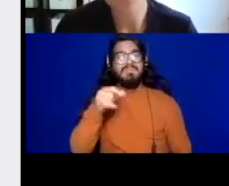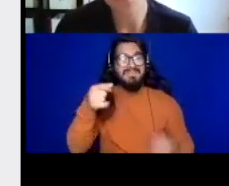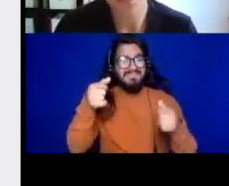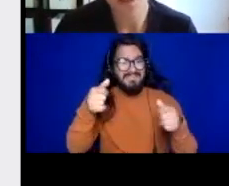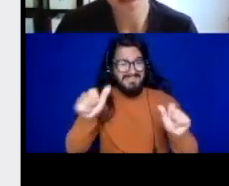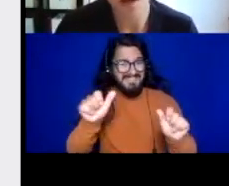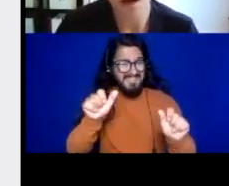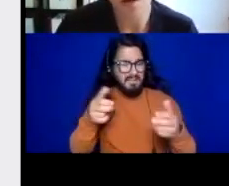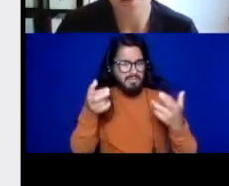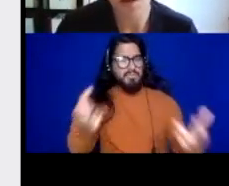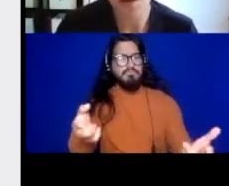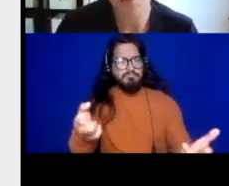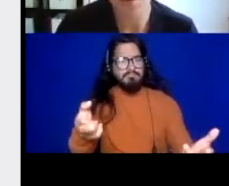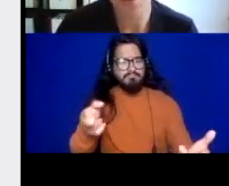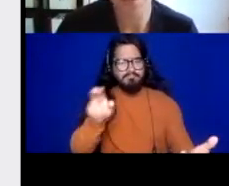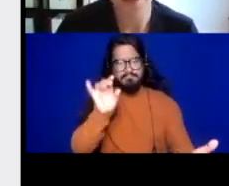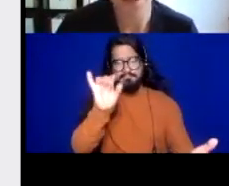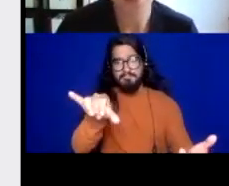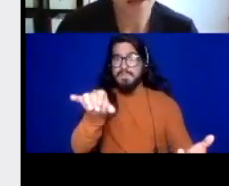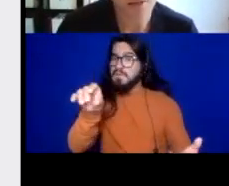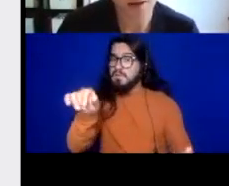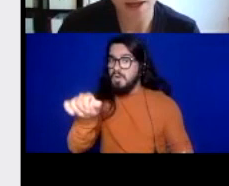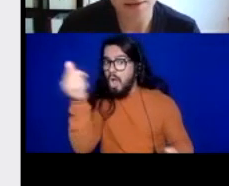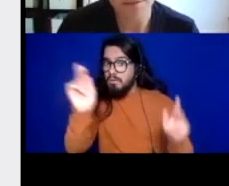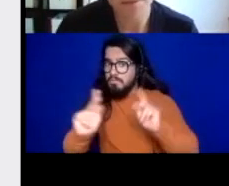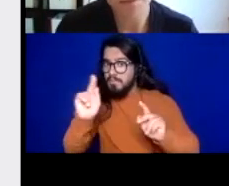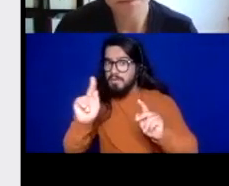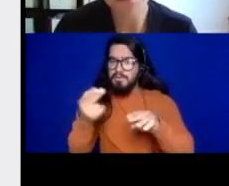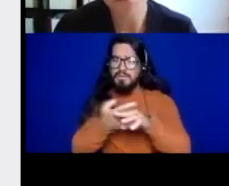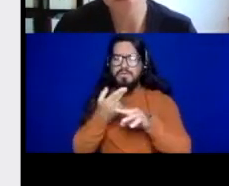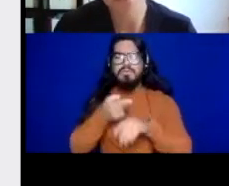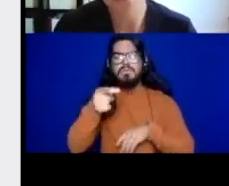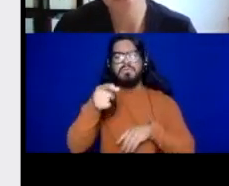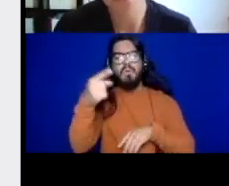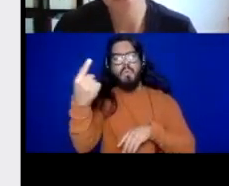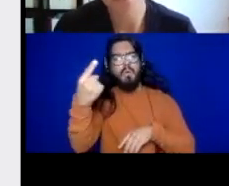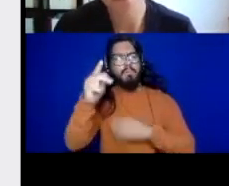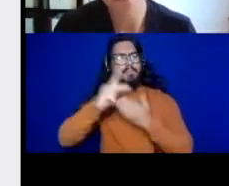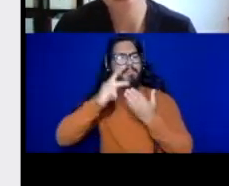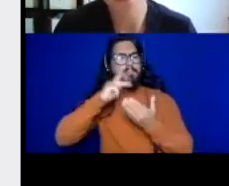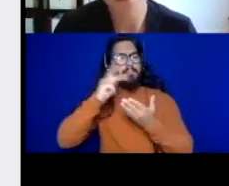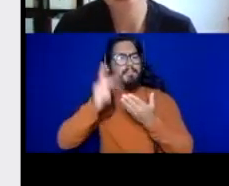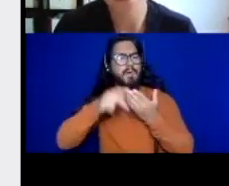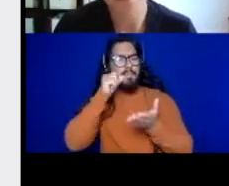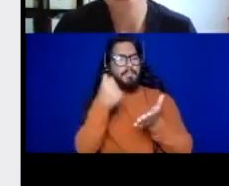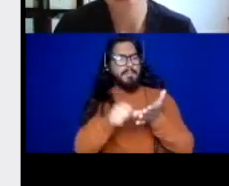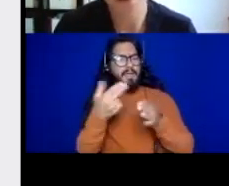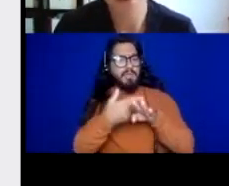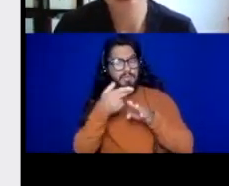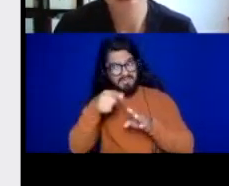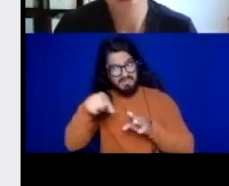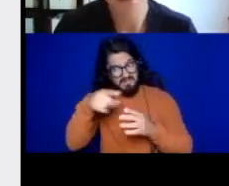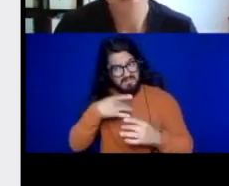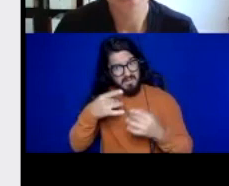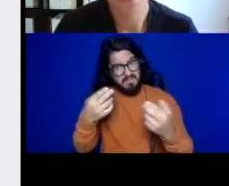Eso es lo que yo tiendo a recomendar. ¿Alguien más está utilizando un programa que les guste de correo